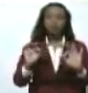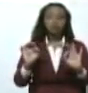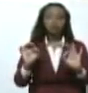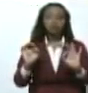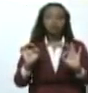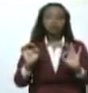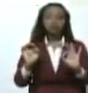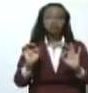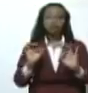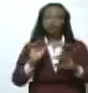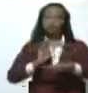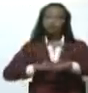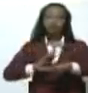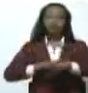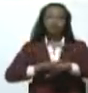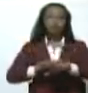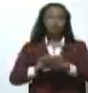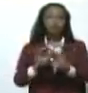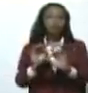hechos